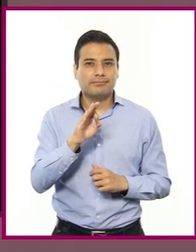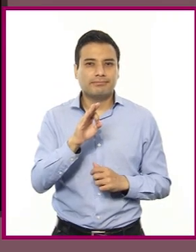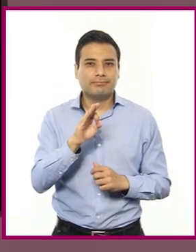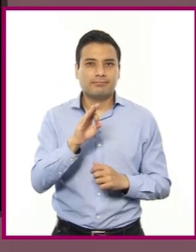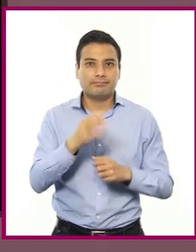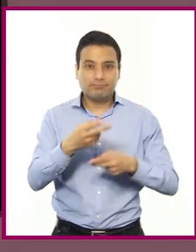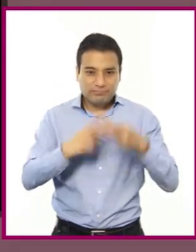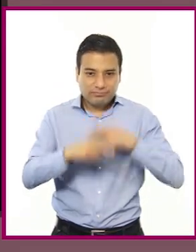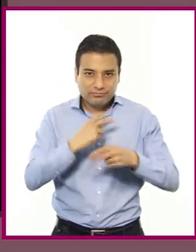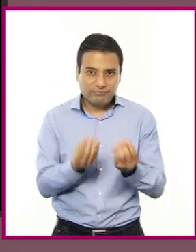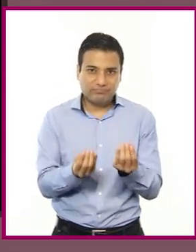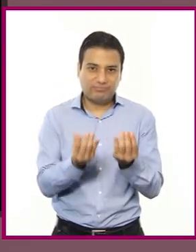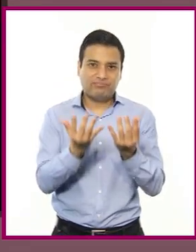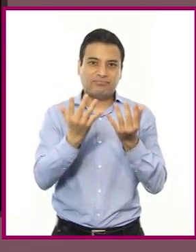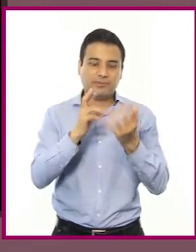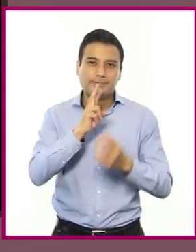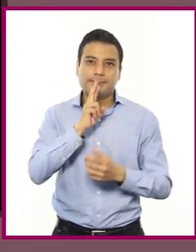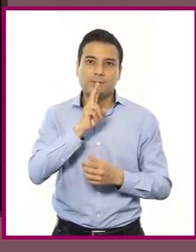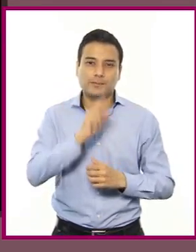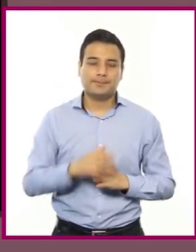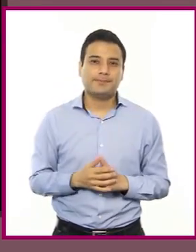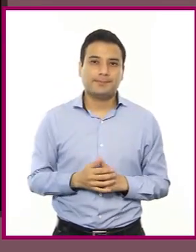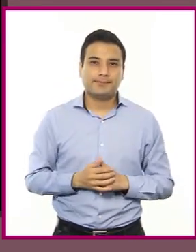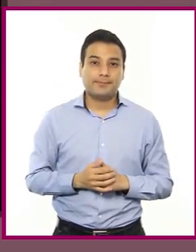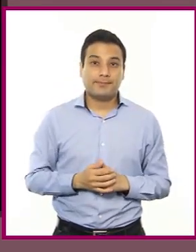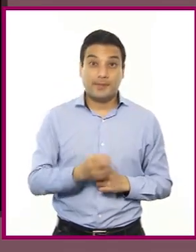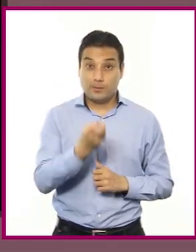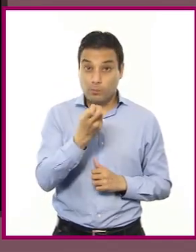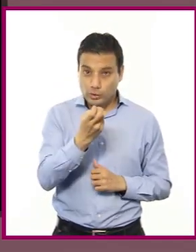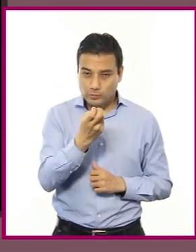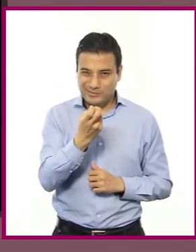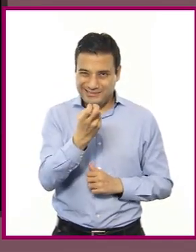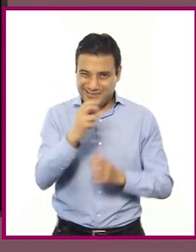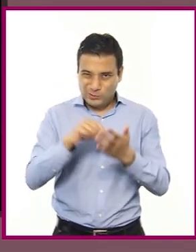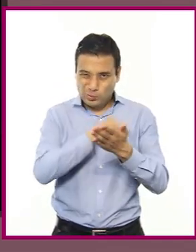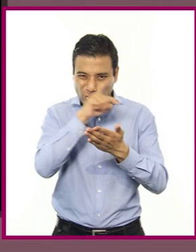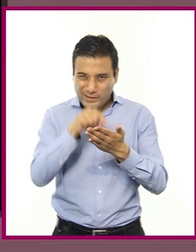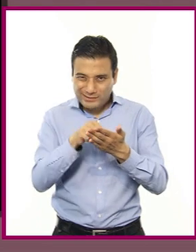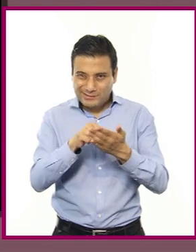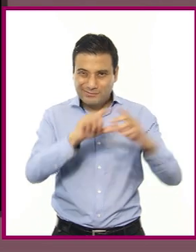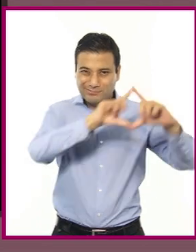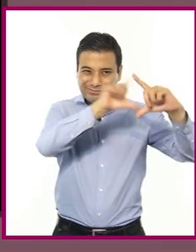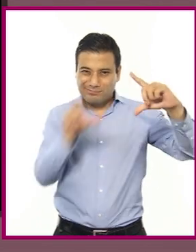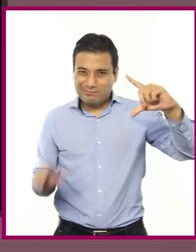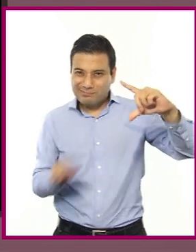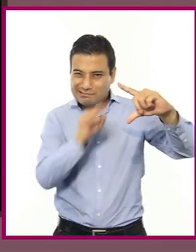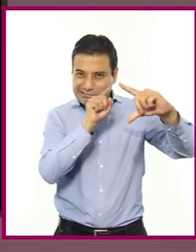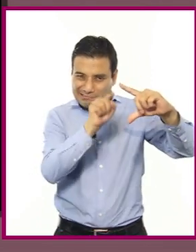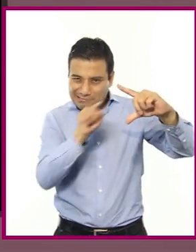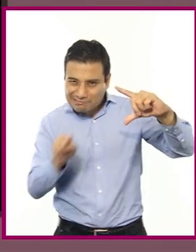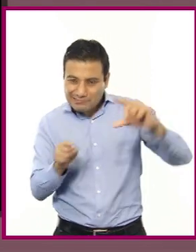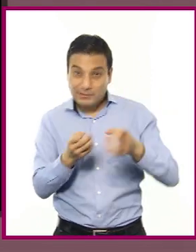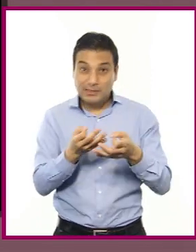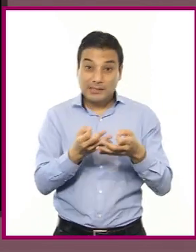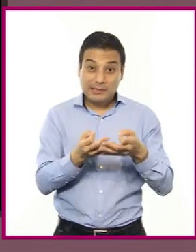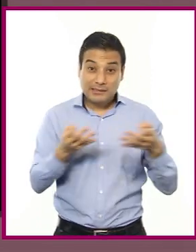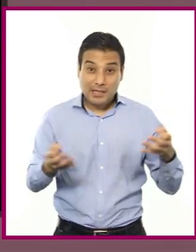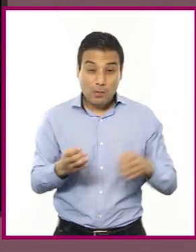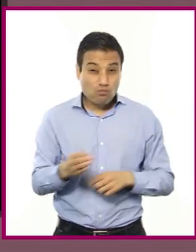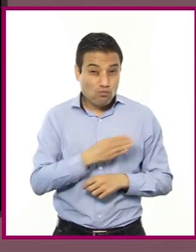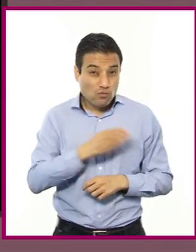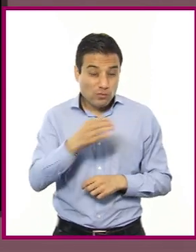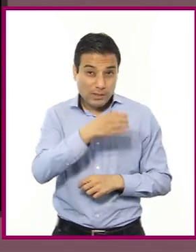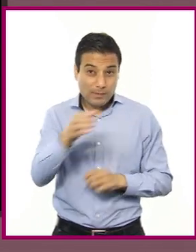productividad en el campo. Por eso es que esas regiones en donde la tierra es más propicia para la